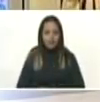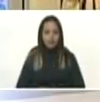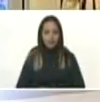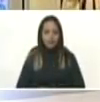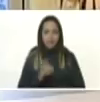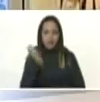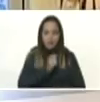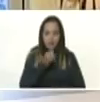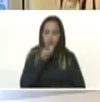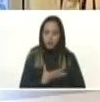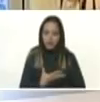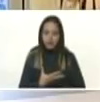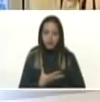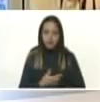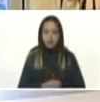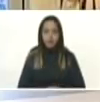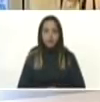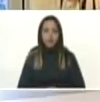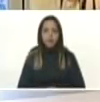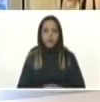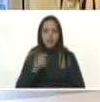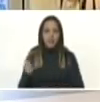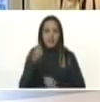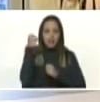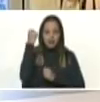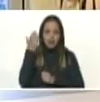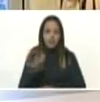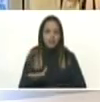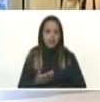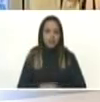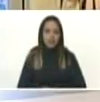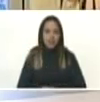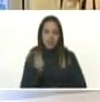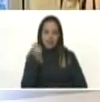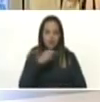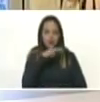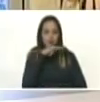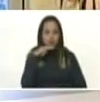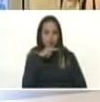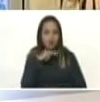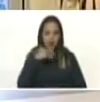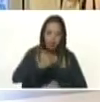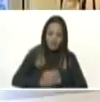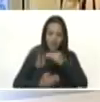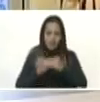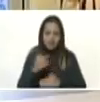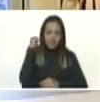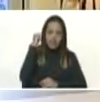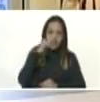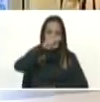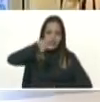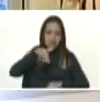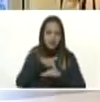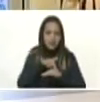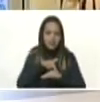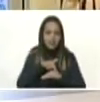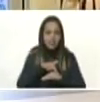Mes bueno, de victorias. Ha sido el mes de octubre de avances, de victorias